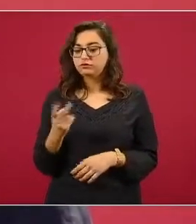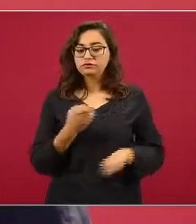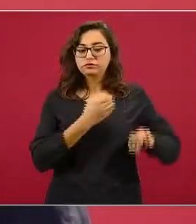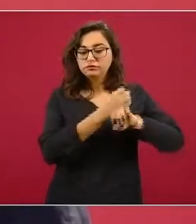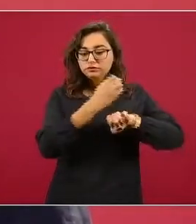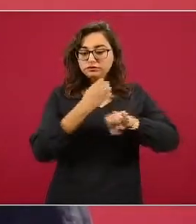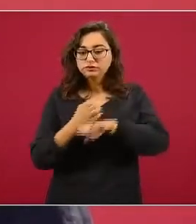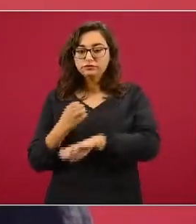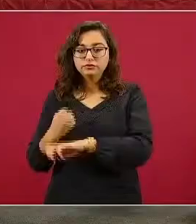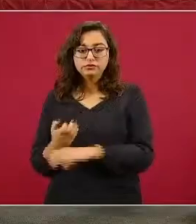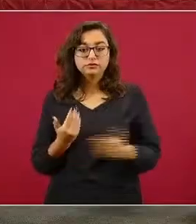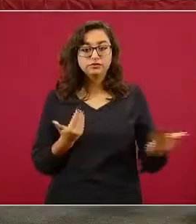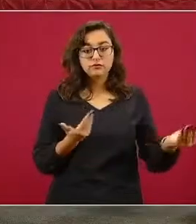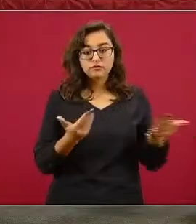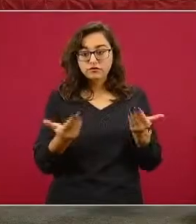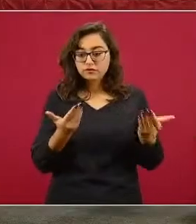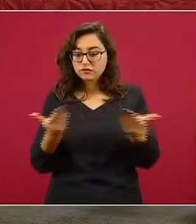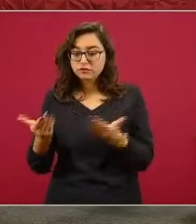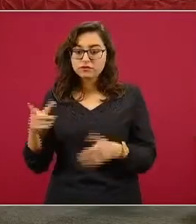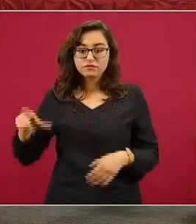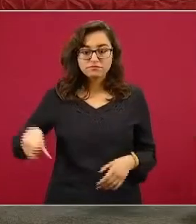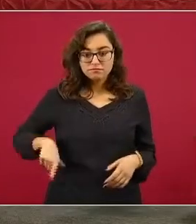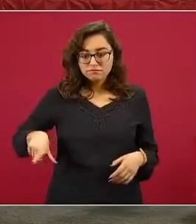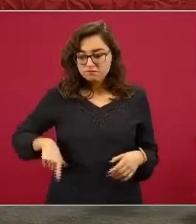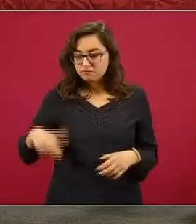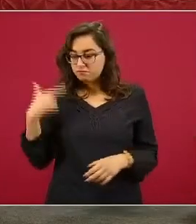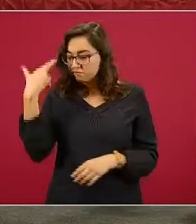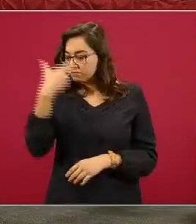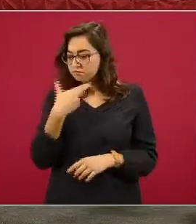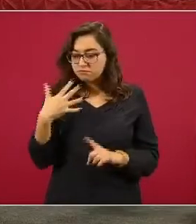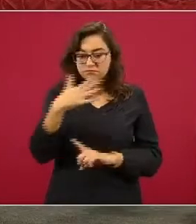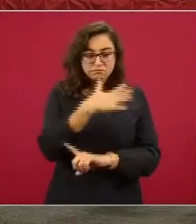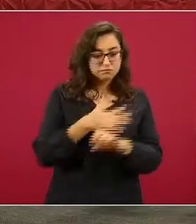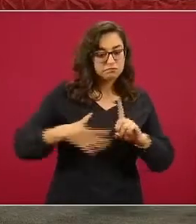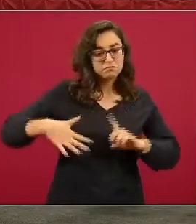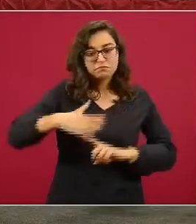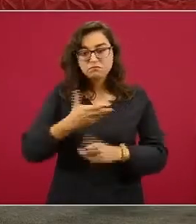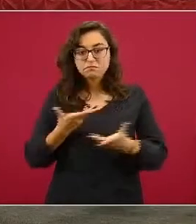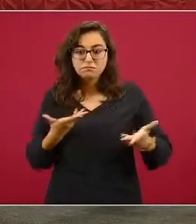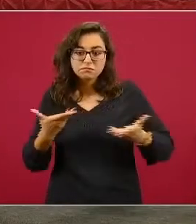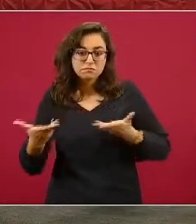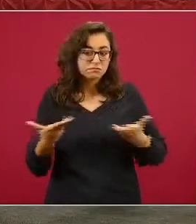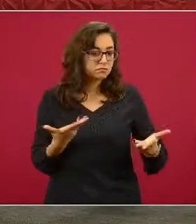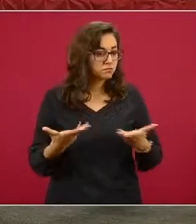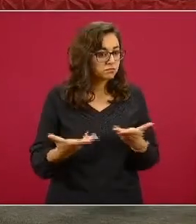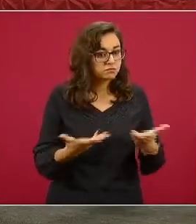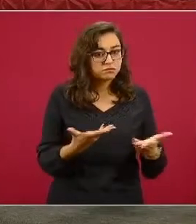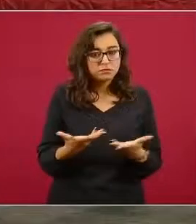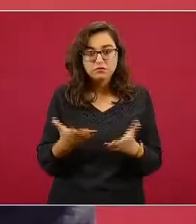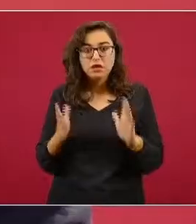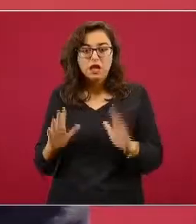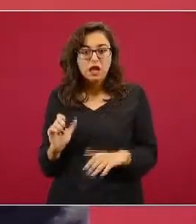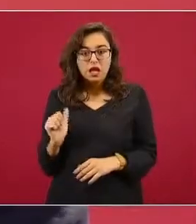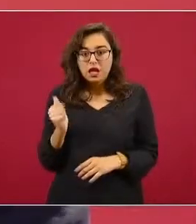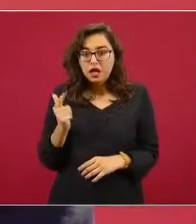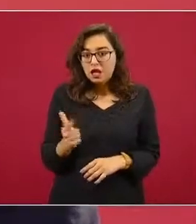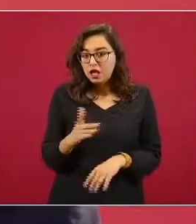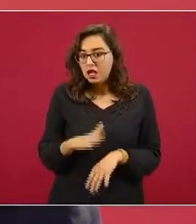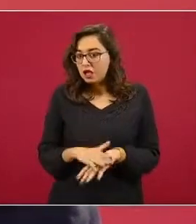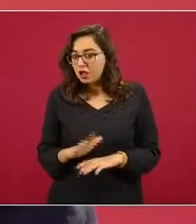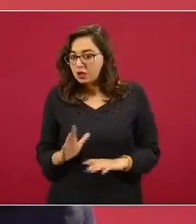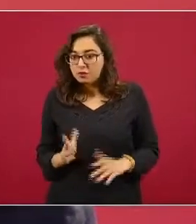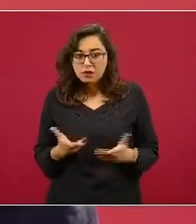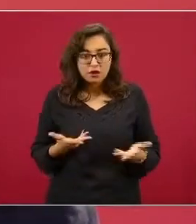estatales y cada gobierno estatal revisó la situación. Tuvimos interacciones con algunos de ellos para aclarar